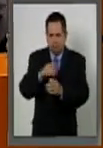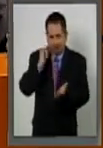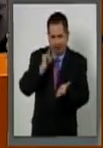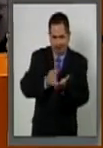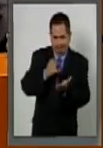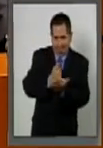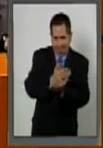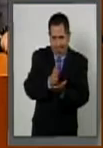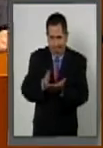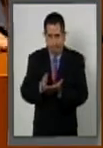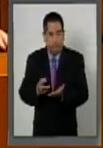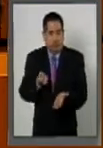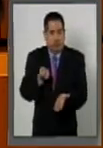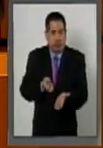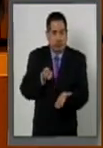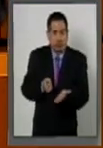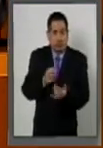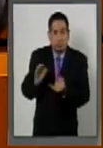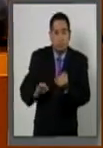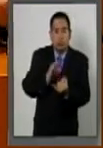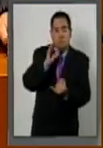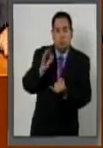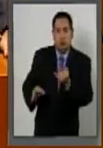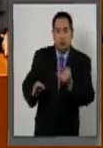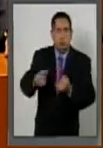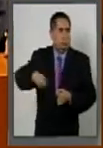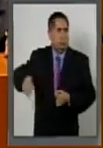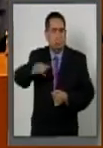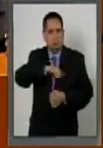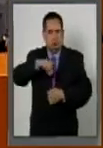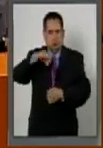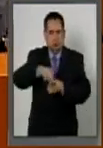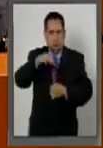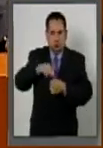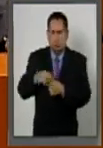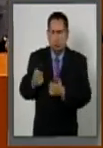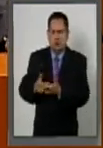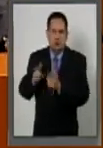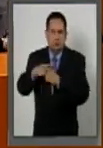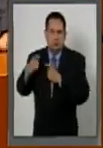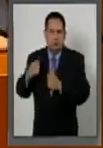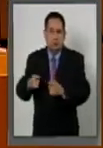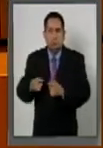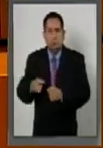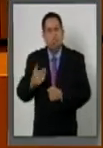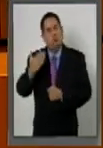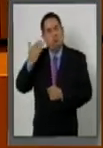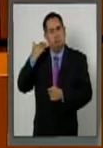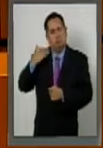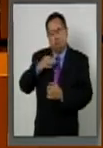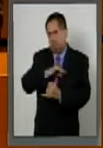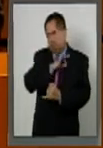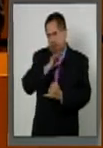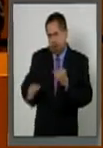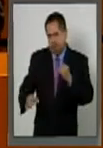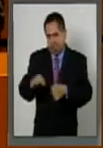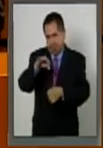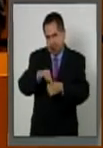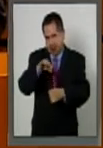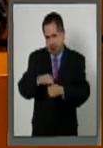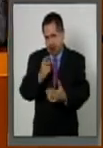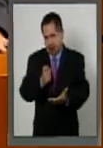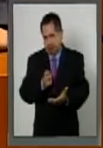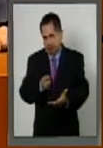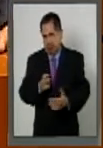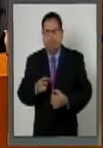este es el último paquete fiscal que habremos de votar en esta legislatura y en las legislaturas que hemos estado y me